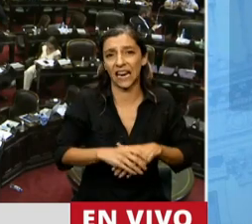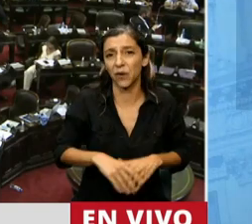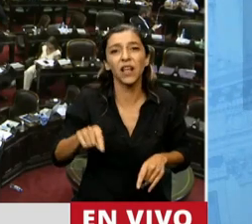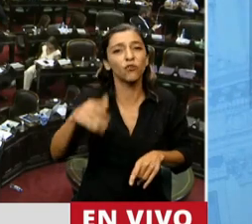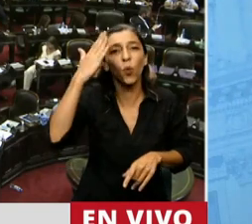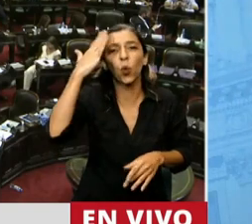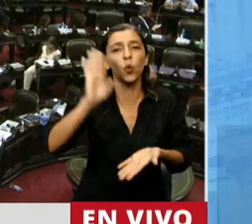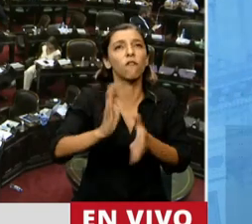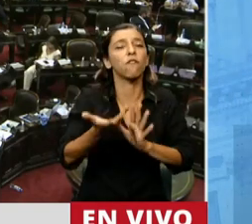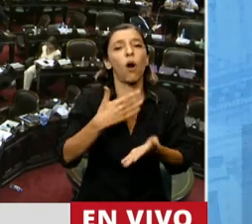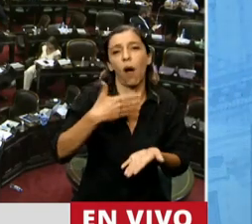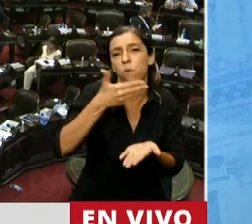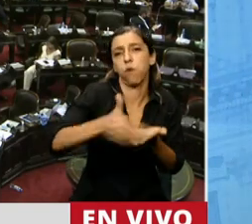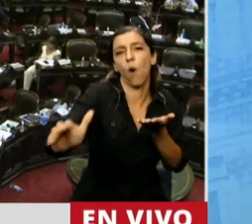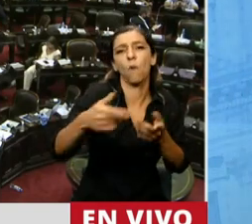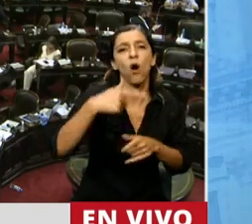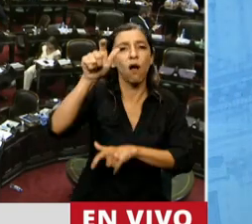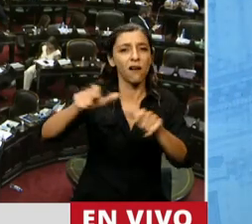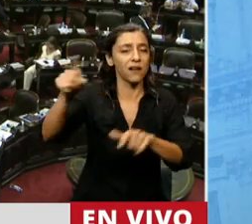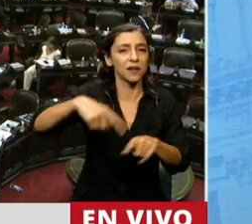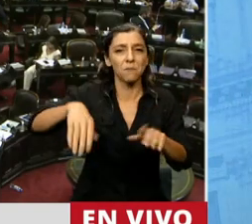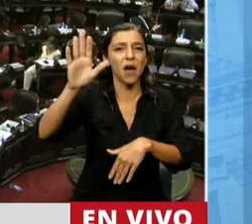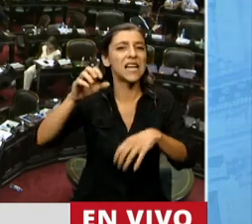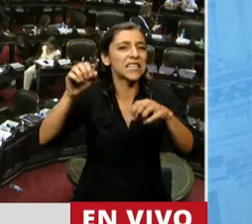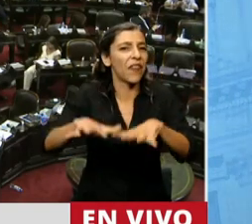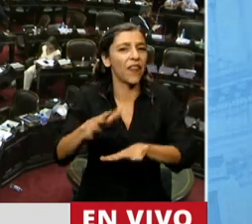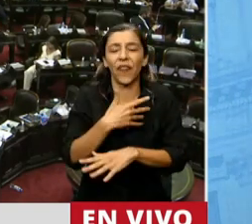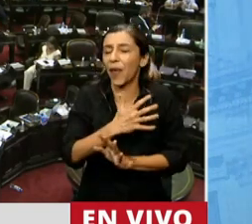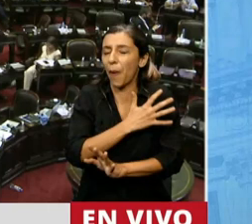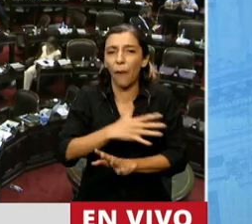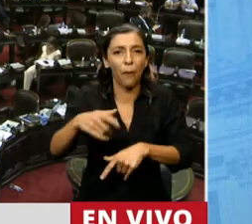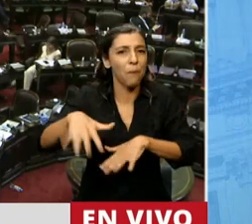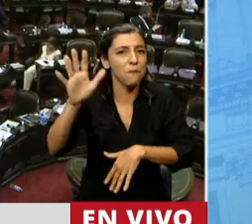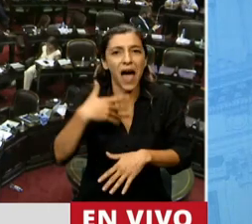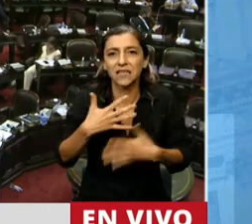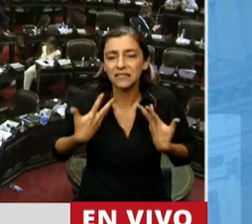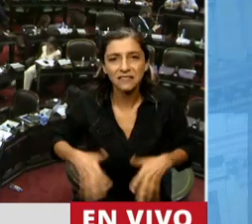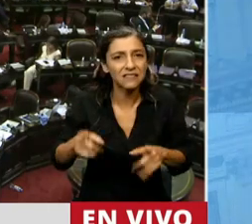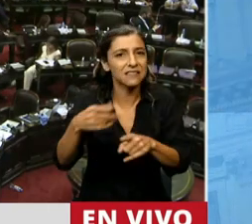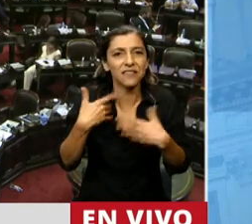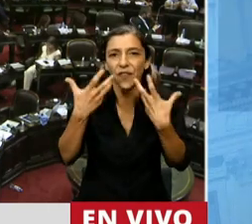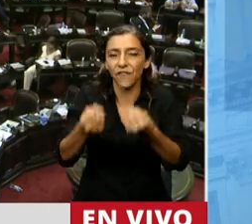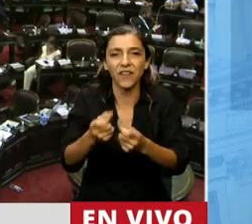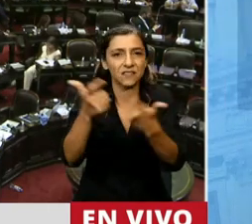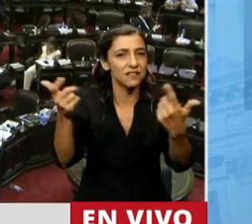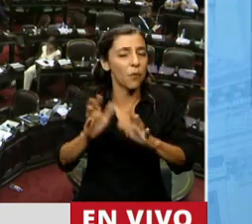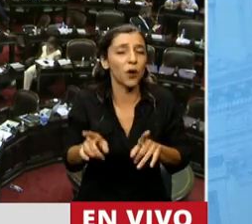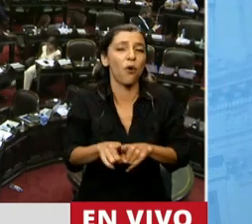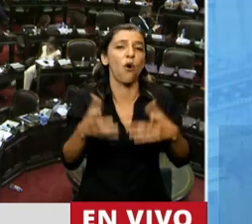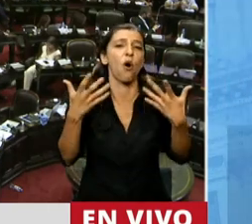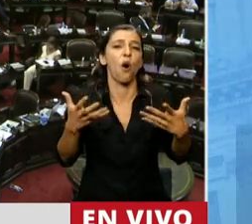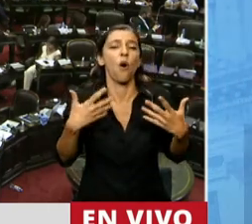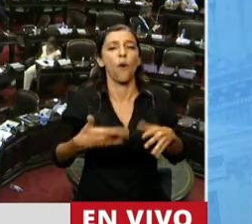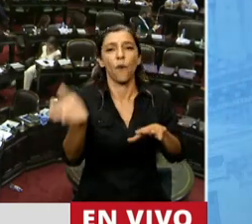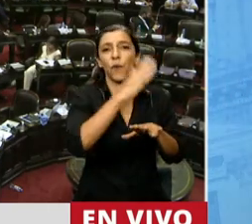pegándole al sector más débil de la sociedad pero como no va a ser cierto esto se acá en el medio 17 de febrero cuando estábamos discutiendo